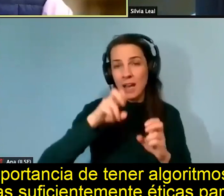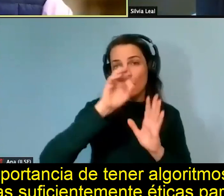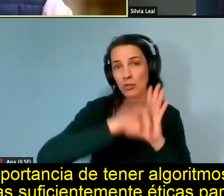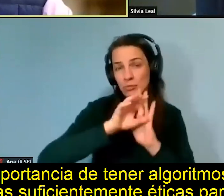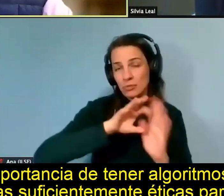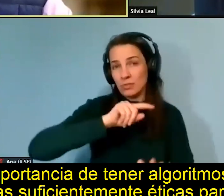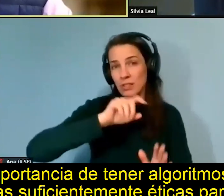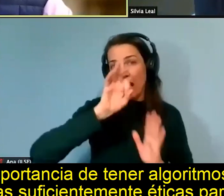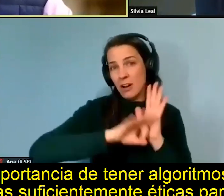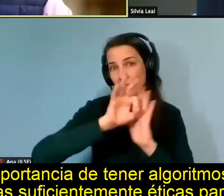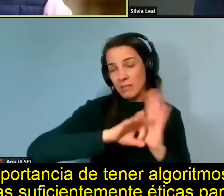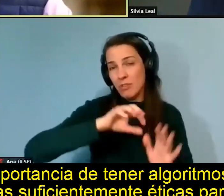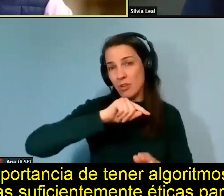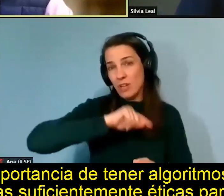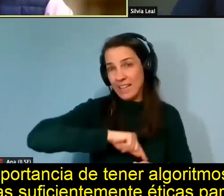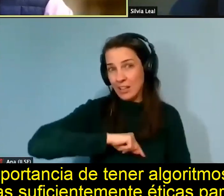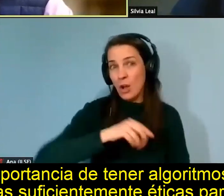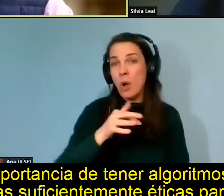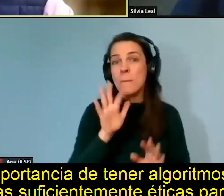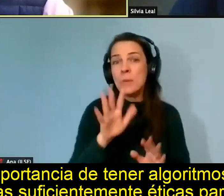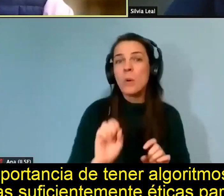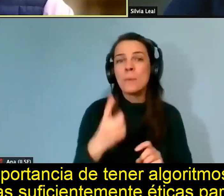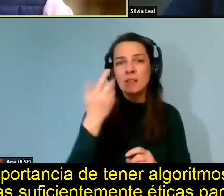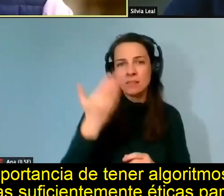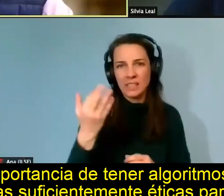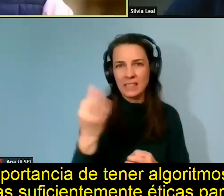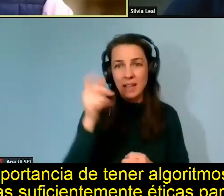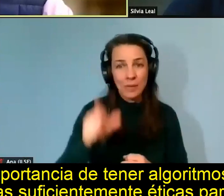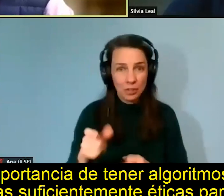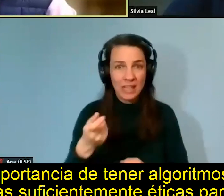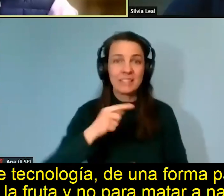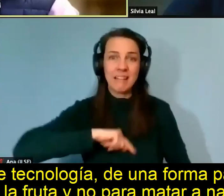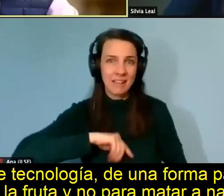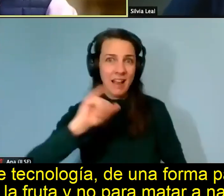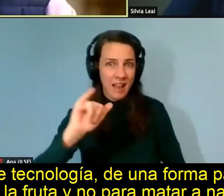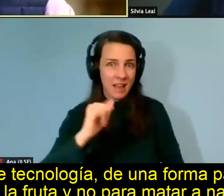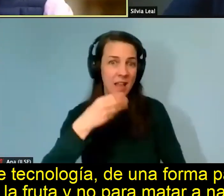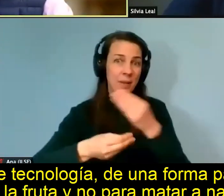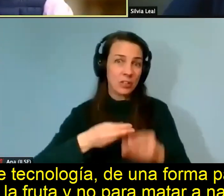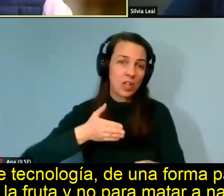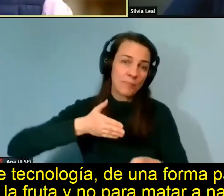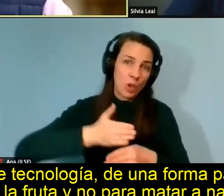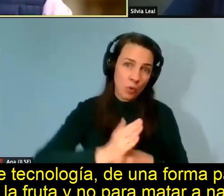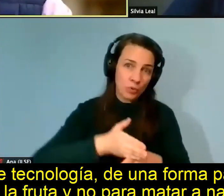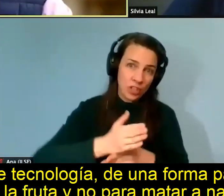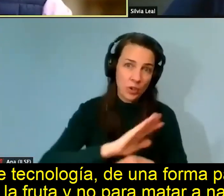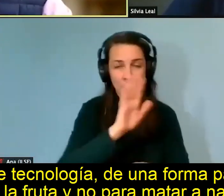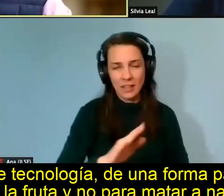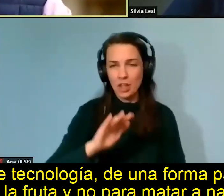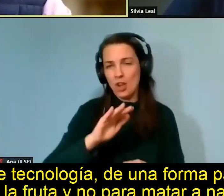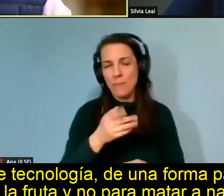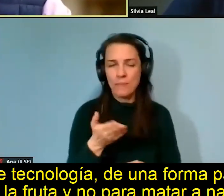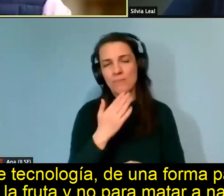todo personas suficientemente éticas para que utilicen ese cuchillo símil de tecnología de